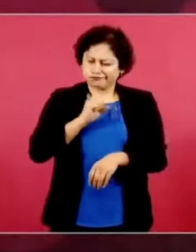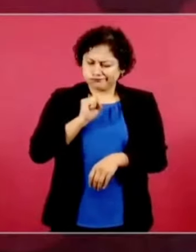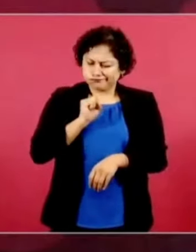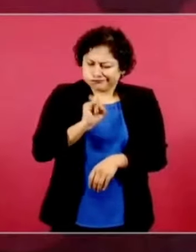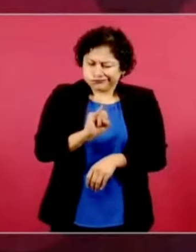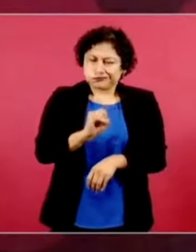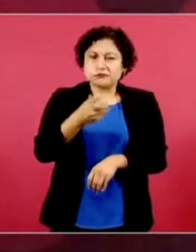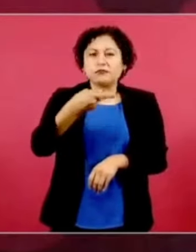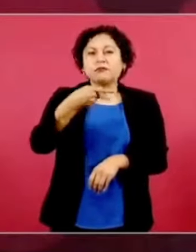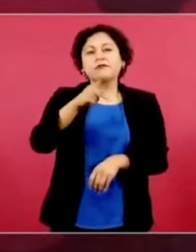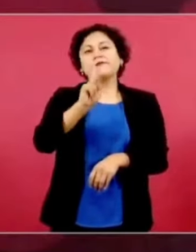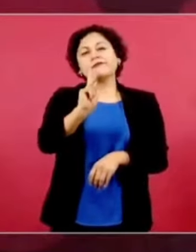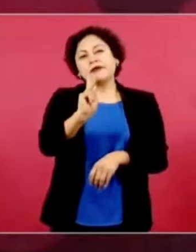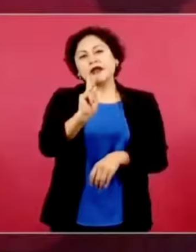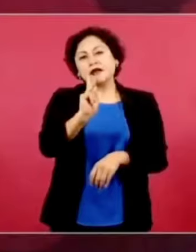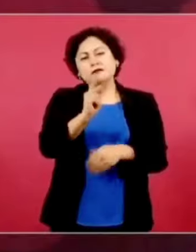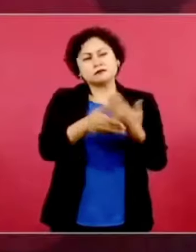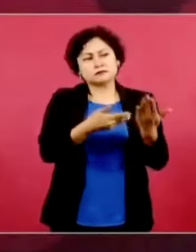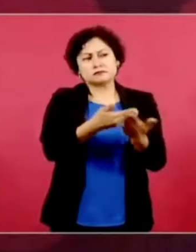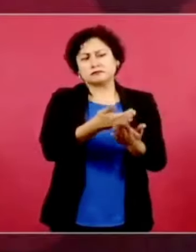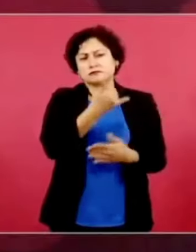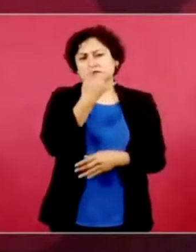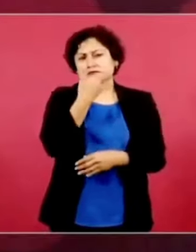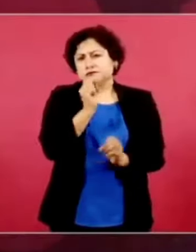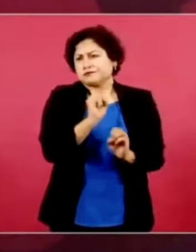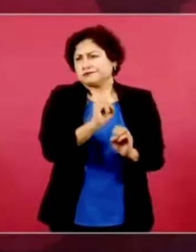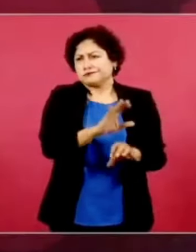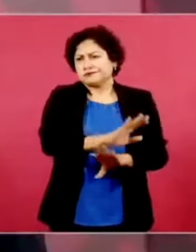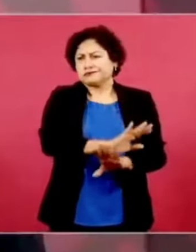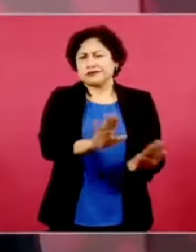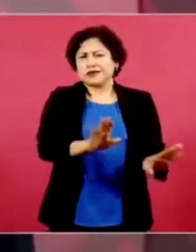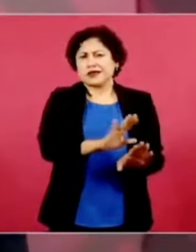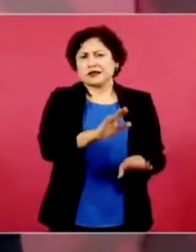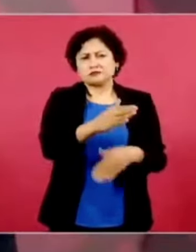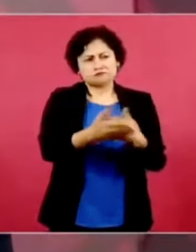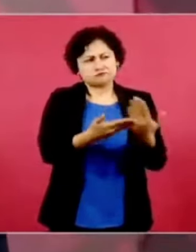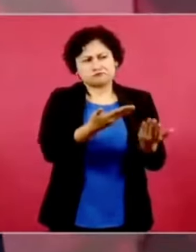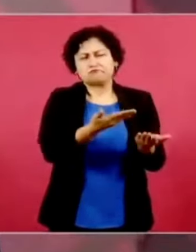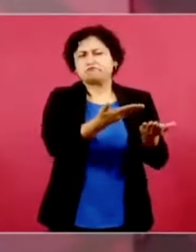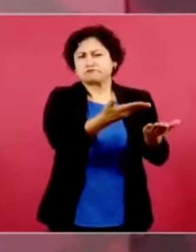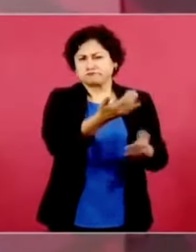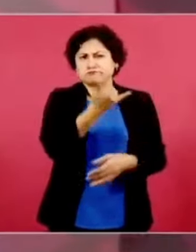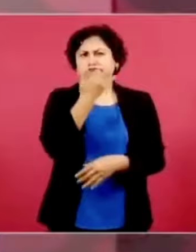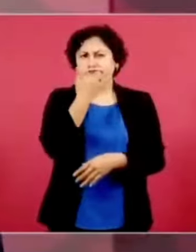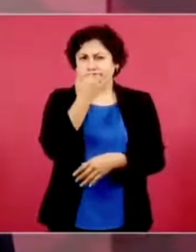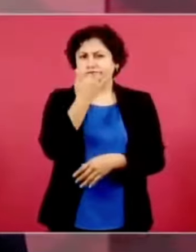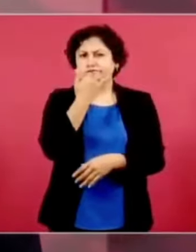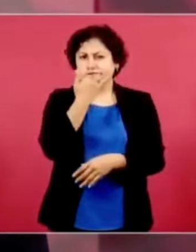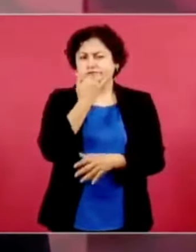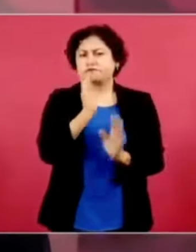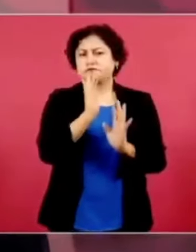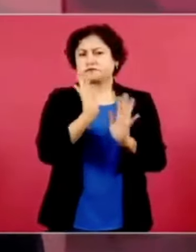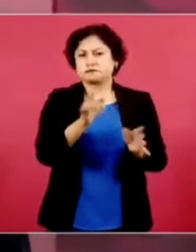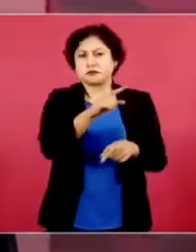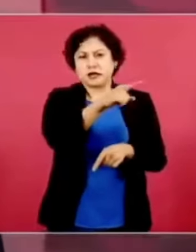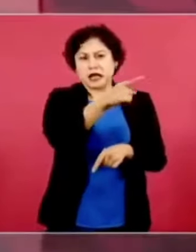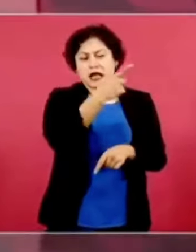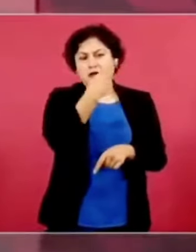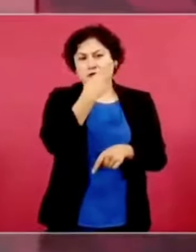obligado a perdonar, porque hay la consigna de ni perdón ni